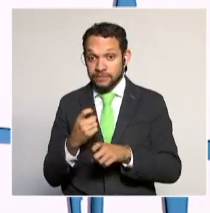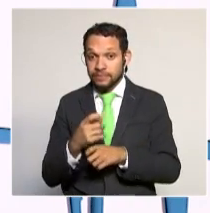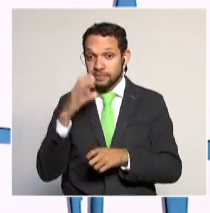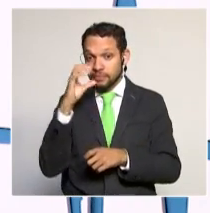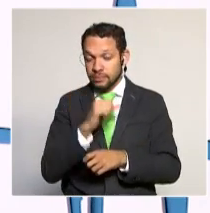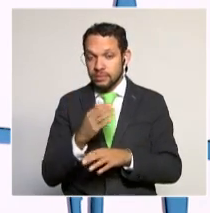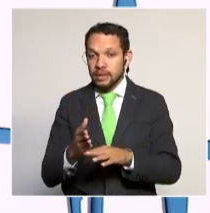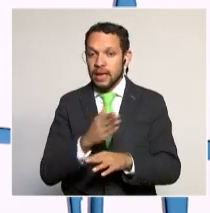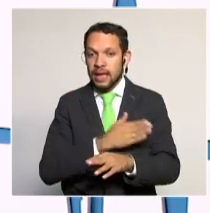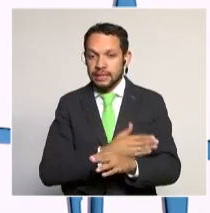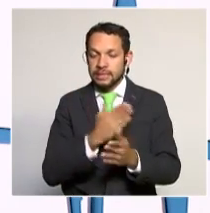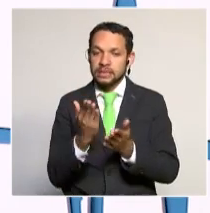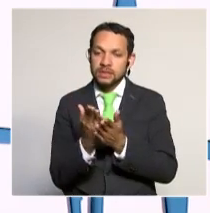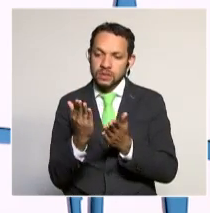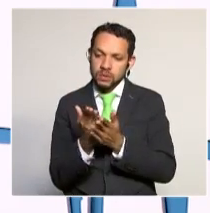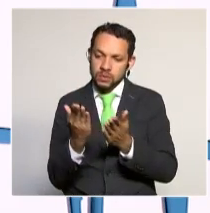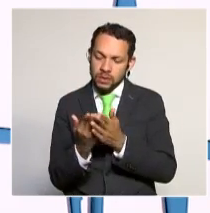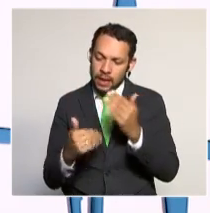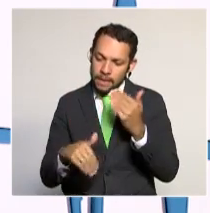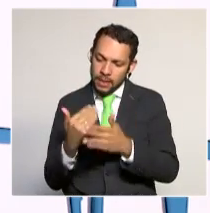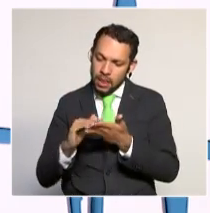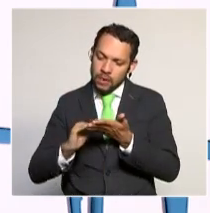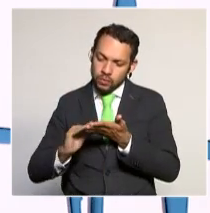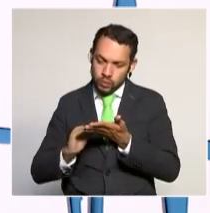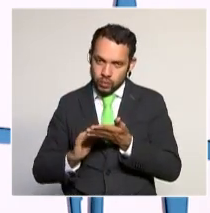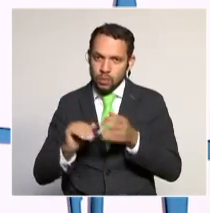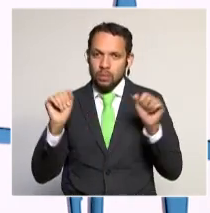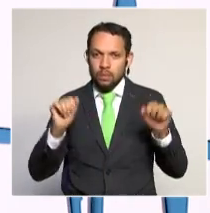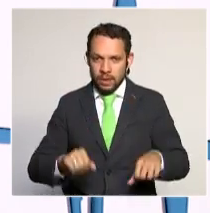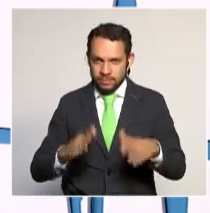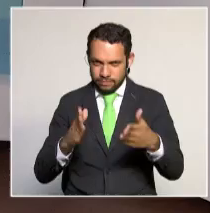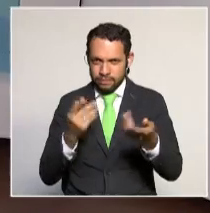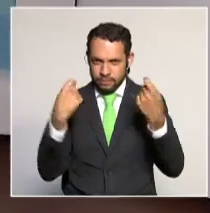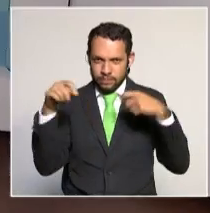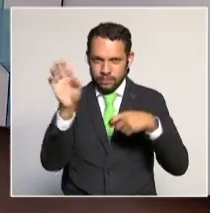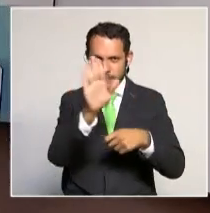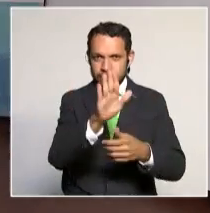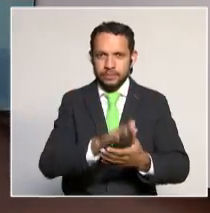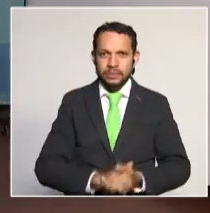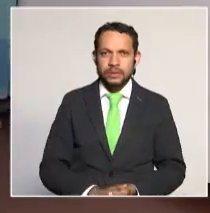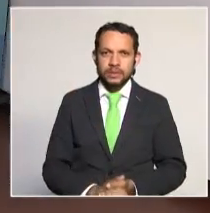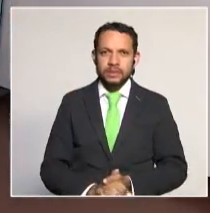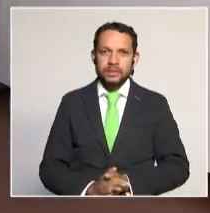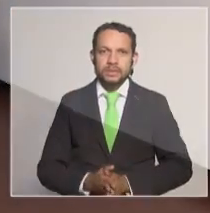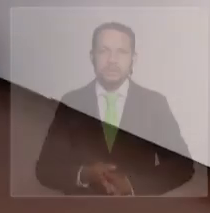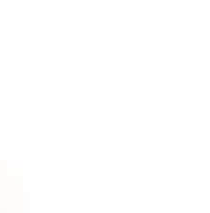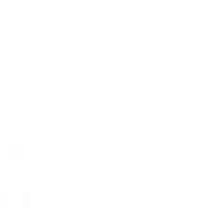de estudiar a tiempo para iniciar procesos terapéuticos. Ya regresamos.